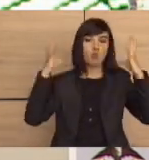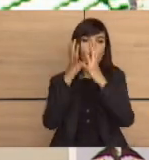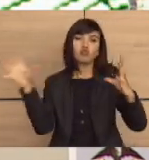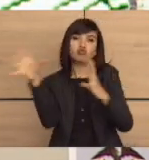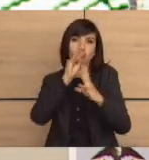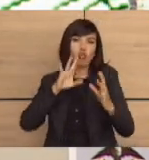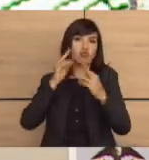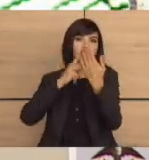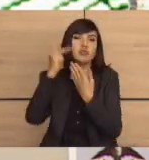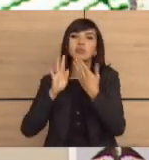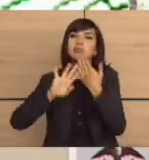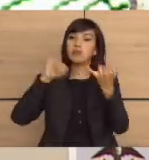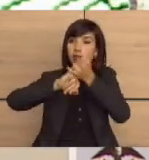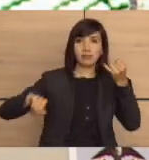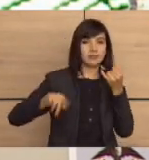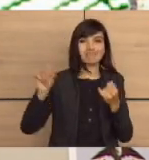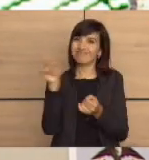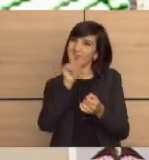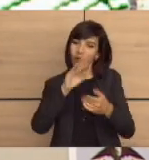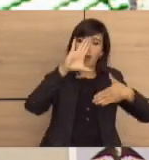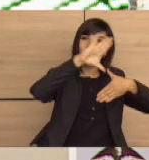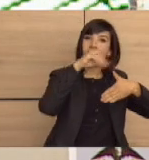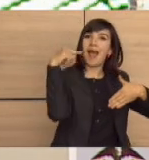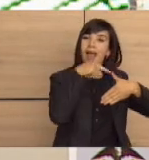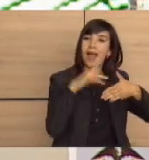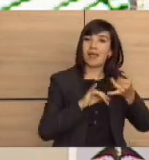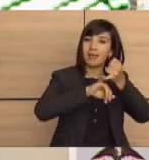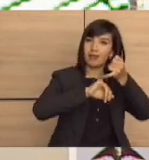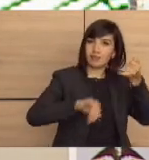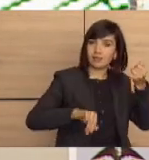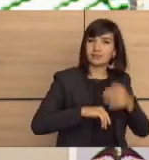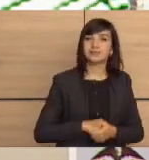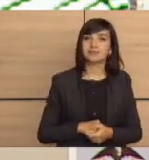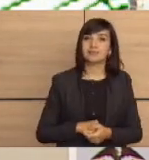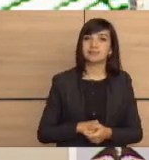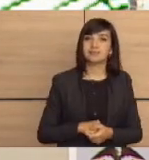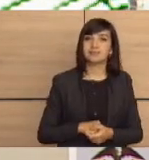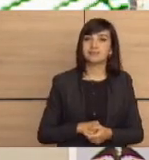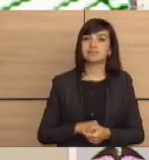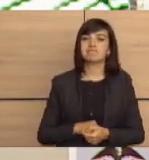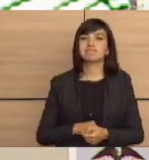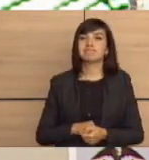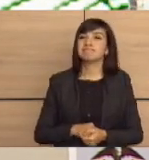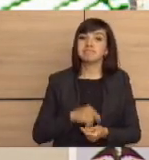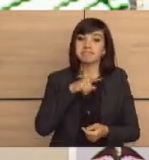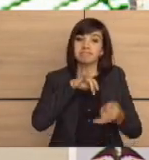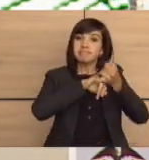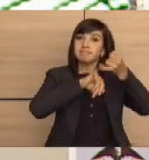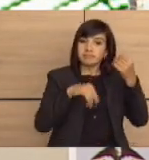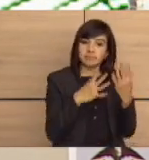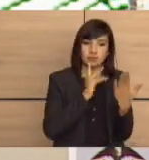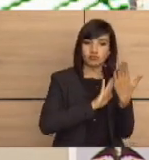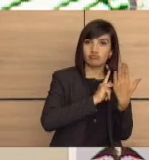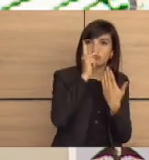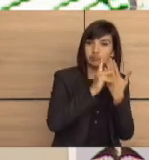mundo. En esos momentos, no voy a hablar de continentes, ojalá pudiéramos hablar de pedazos, pero ni es el proyecto en